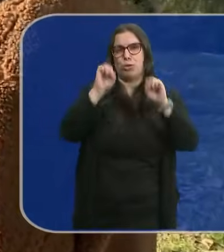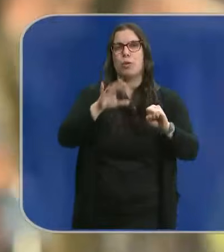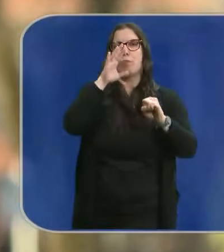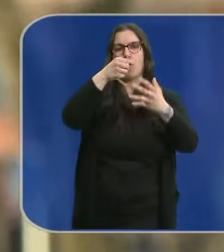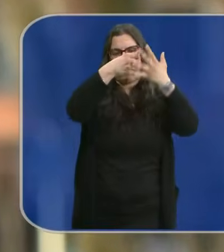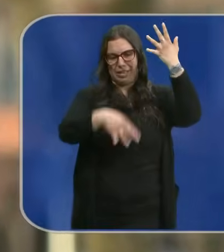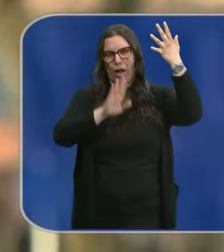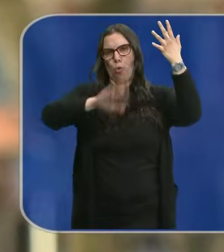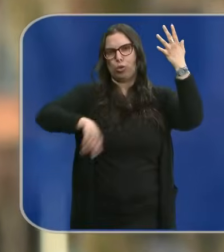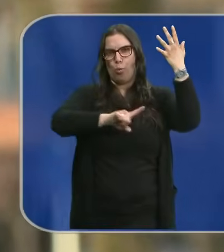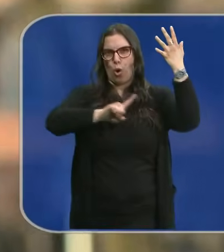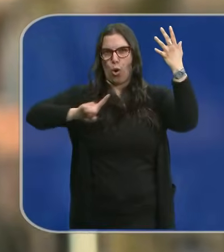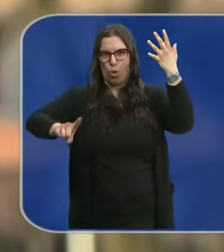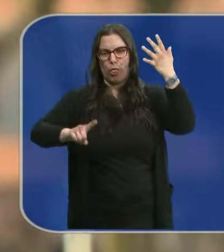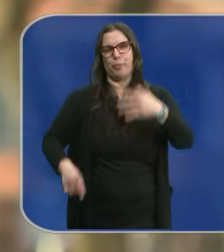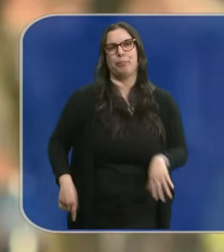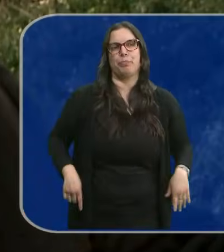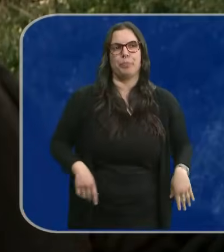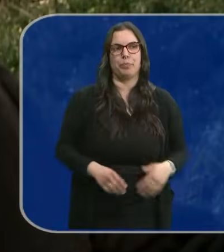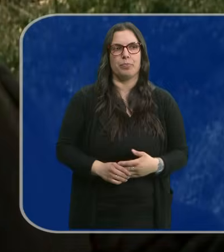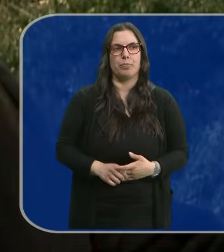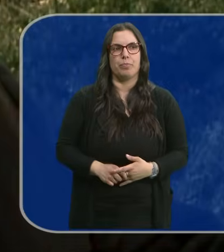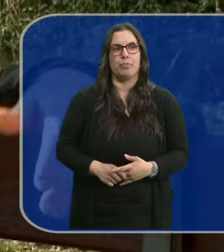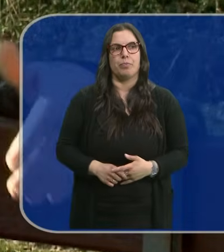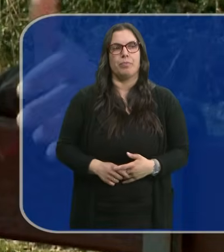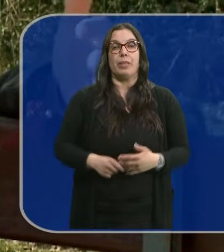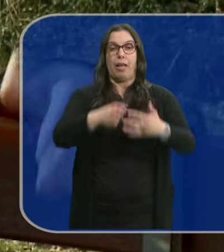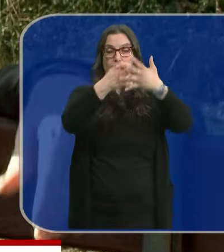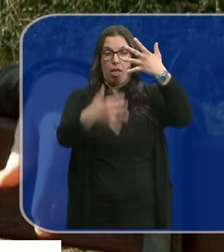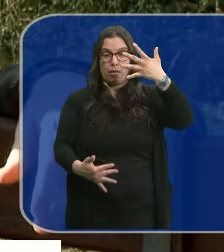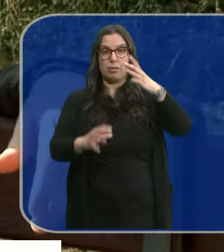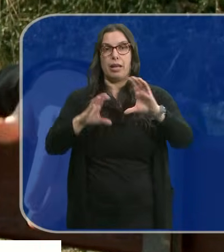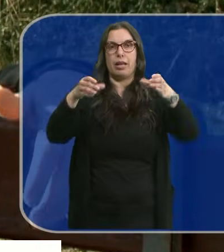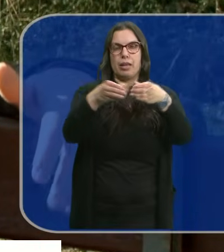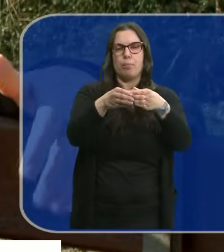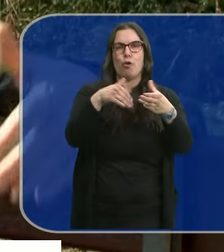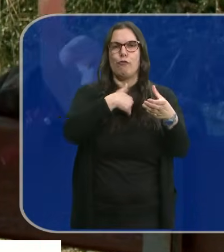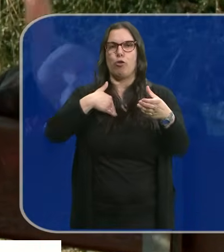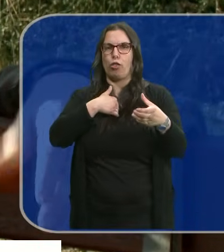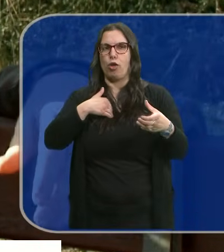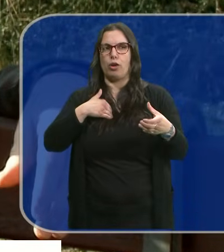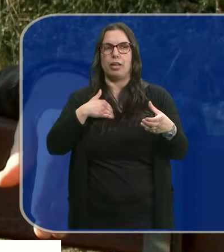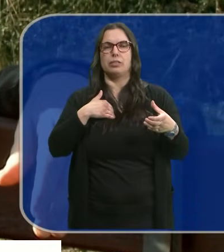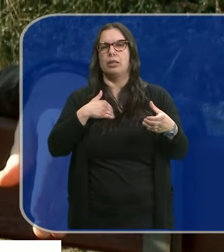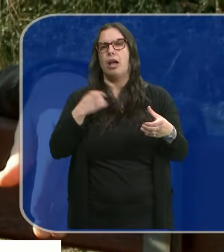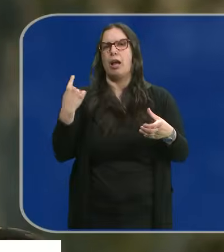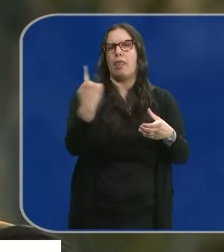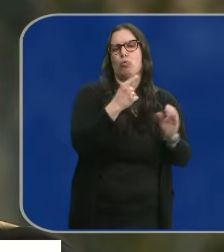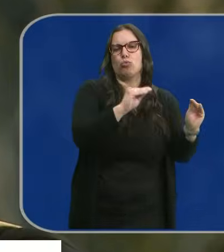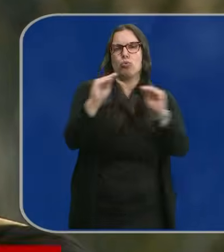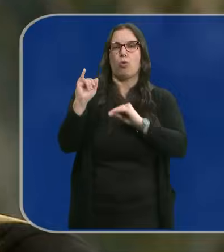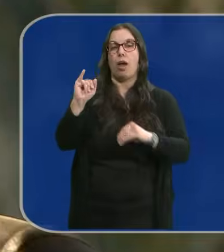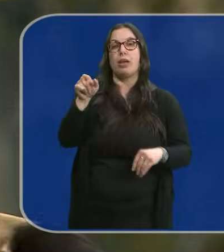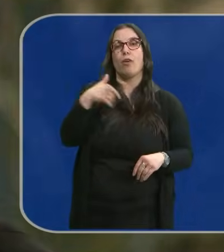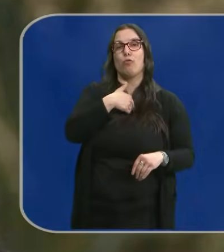posición de la lista, es decir, el último. En un equipo tienen distintas funciones todos los miembros que lo componen. Si